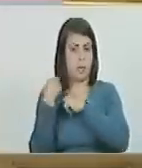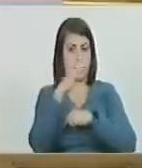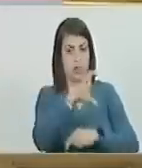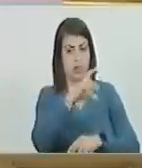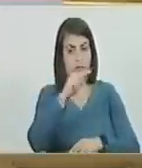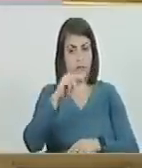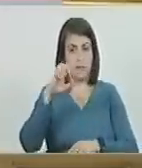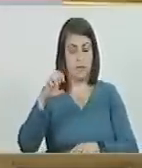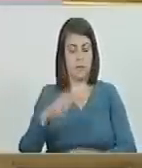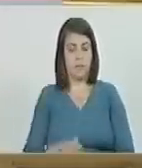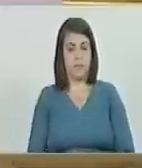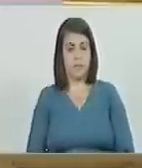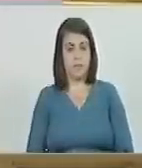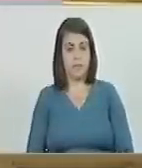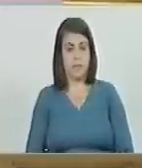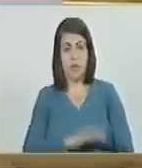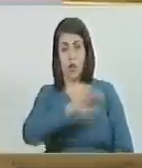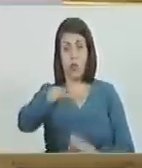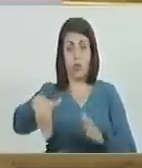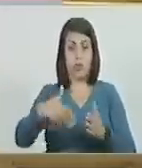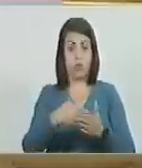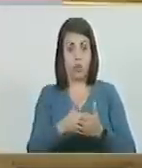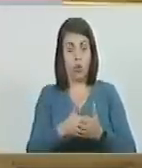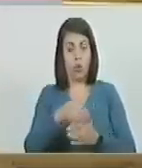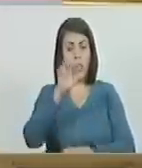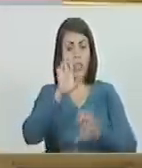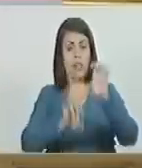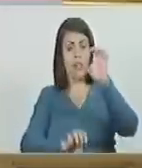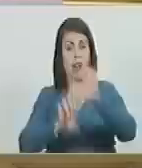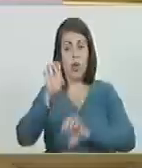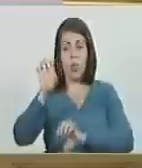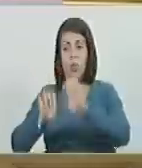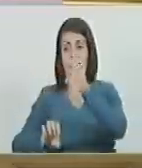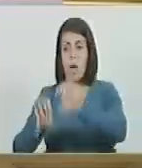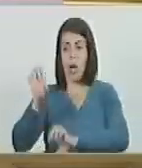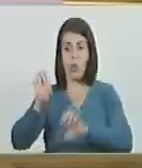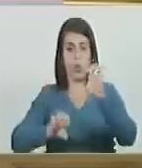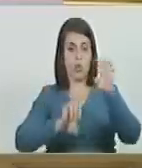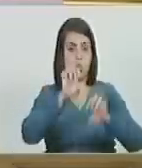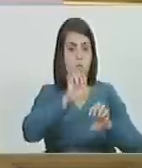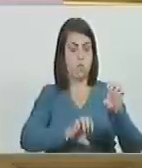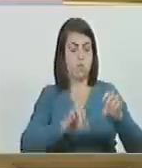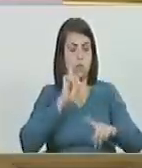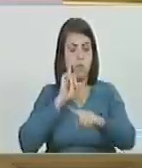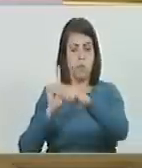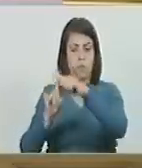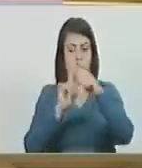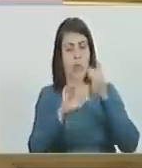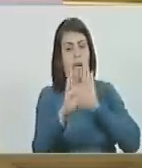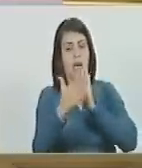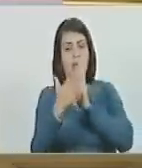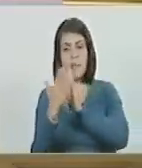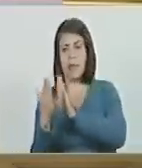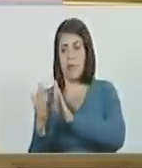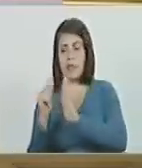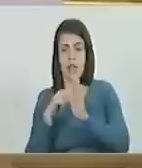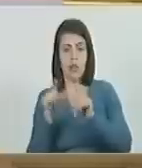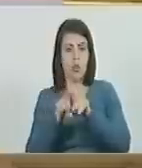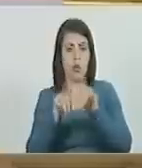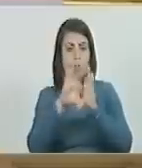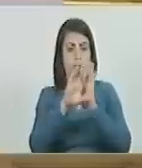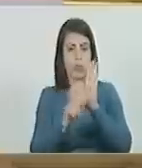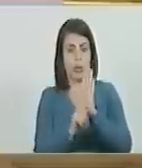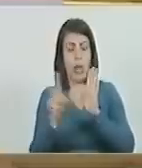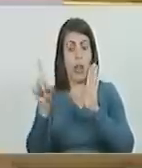del Consejo Nacional Electoral. Todos fueron sometidos a examen, todos fueron sometidos a entrevistas como establece la Constitución y